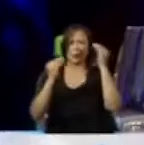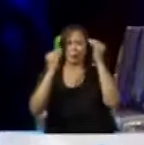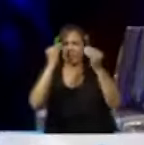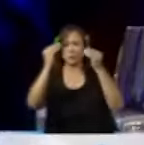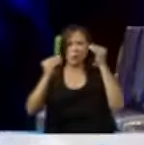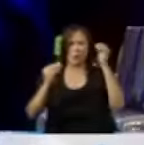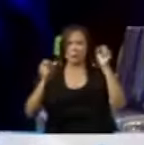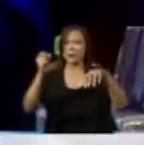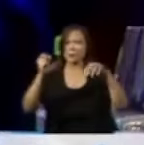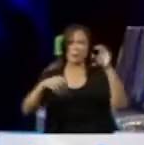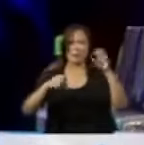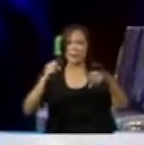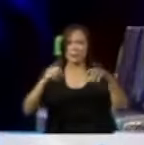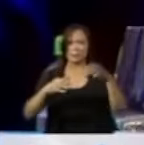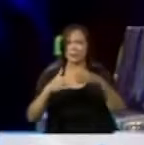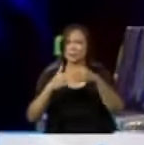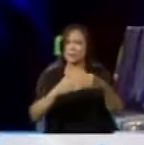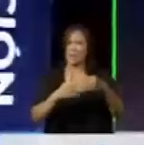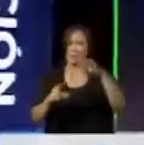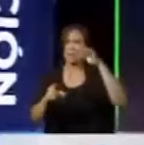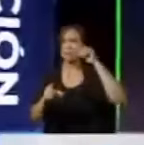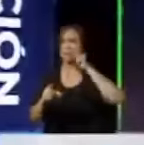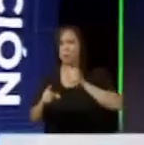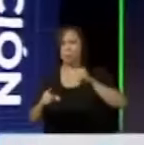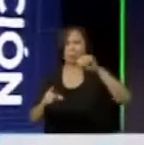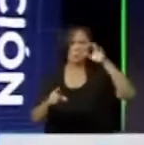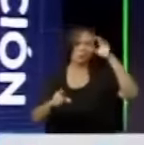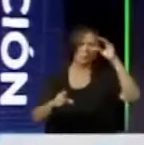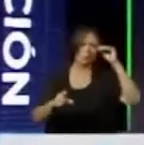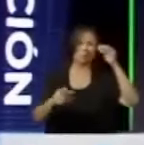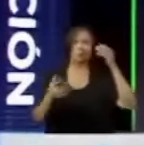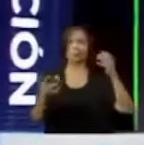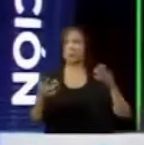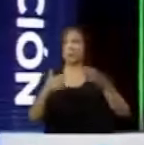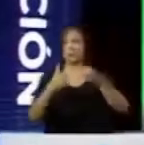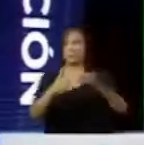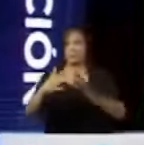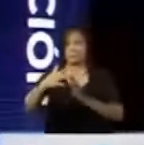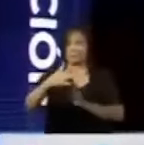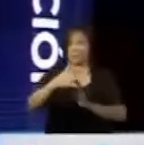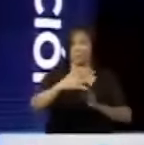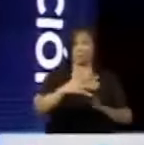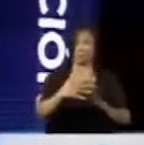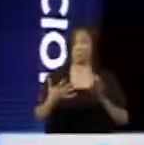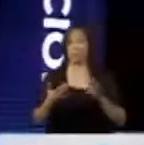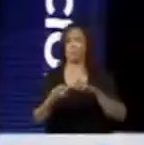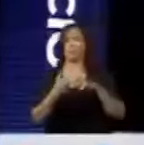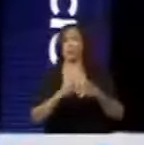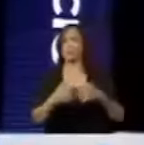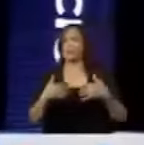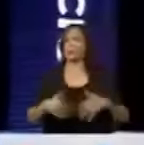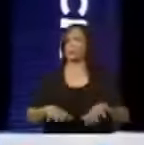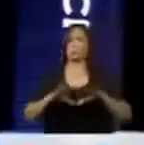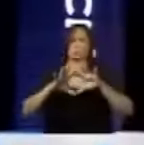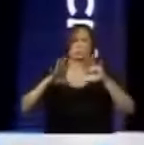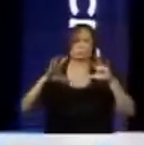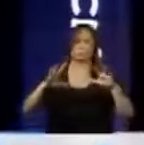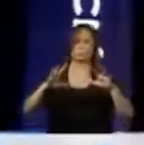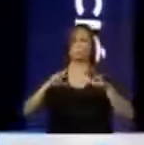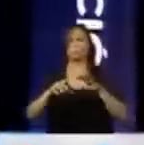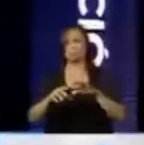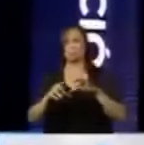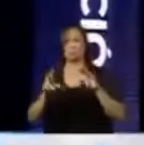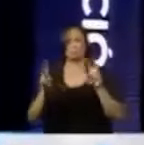opiniones de diferentes candidatos, también candidatas, sobre la inmigración en el país. siendo este un problema que acapara